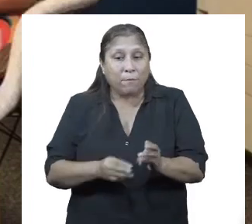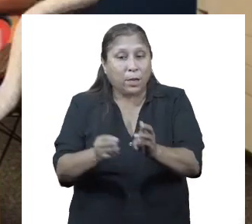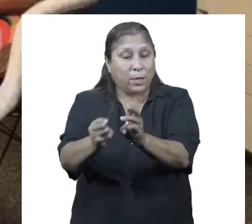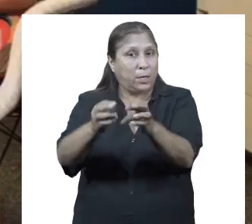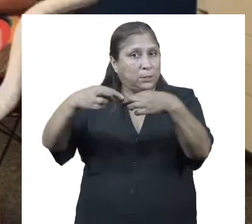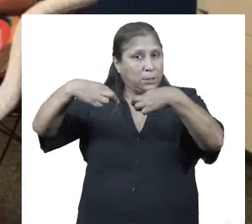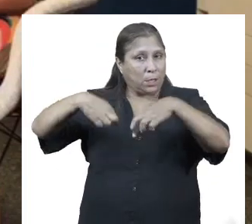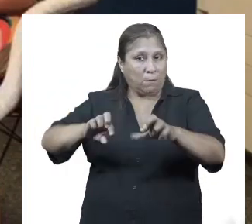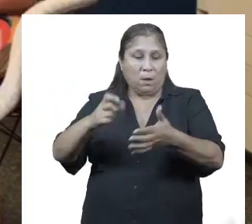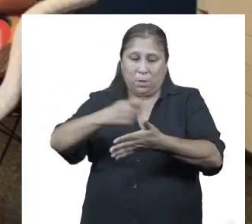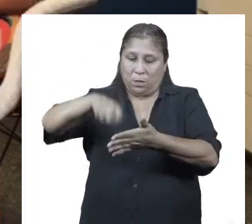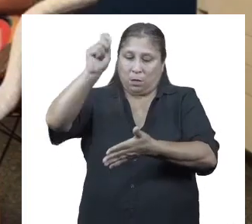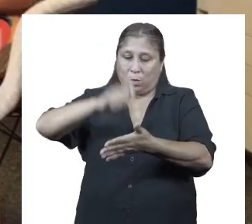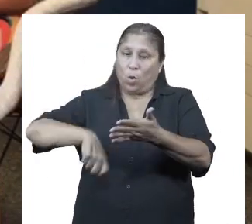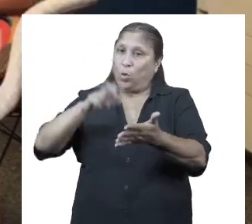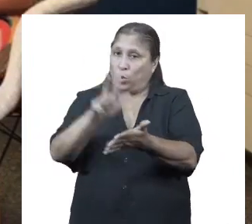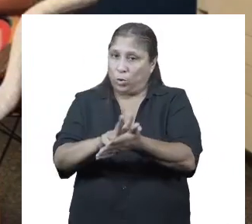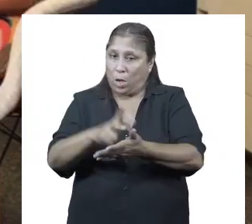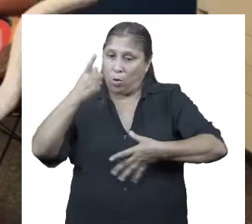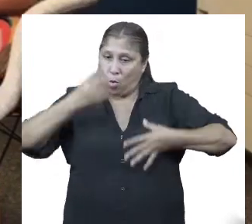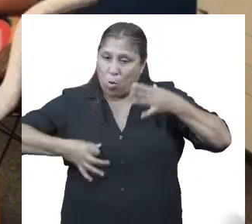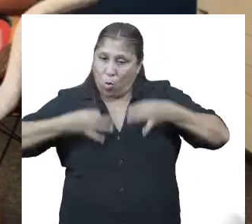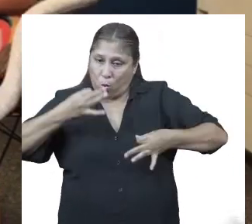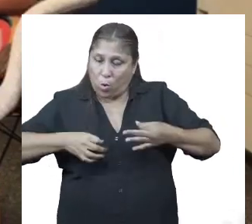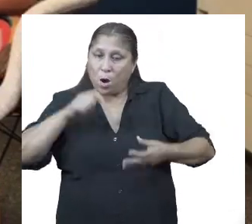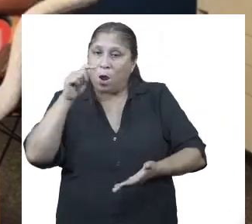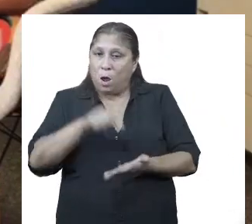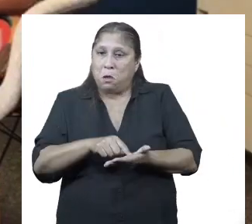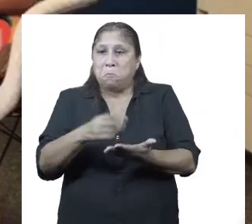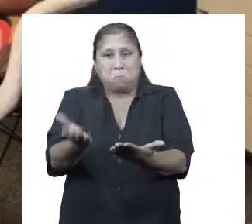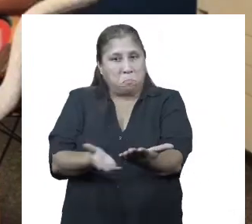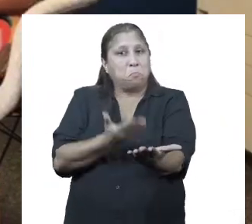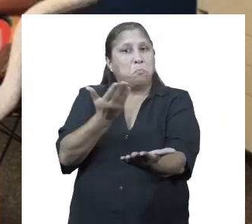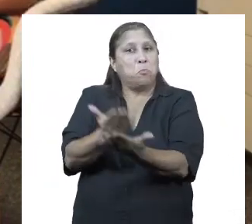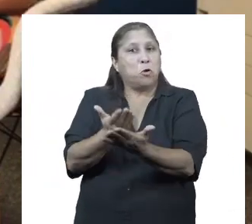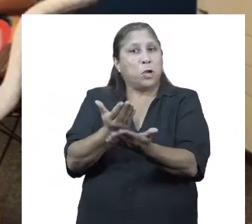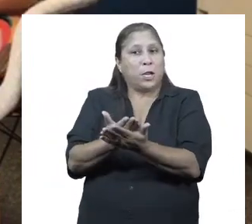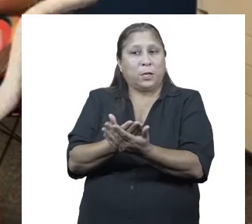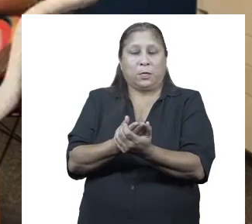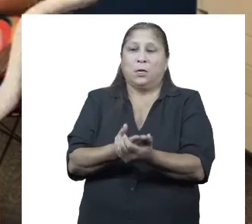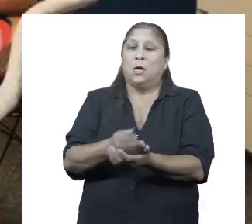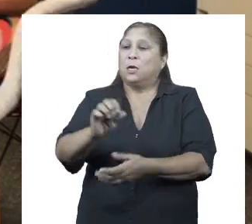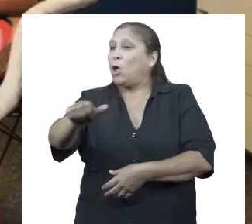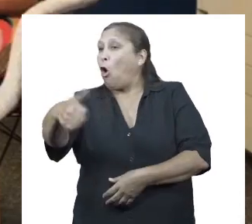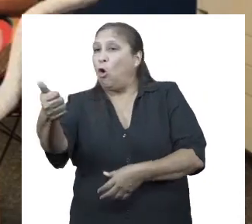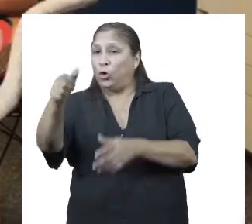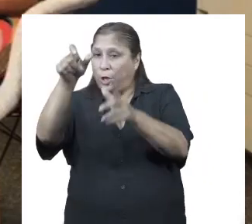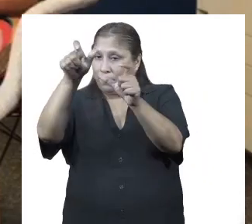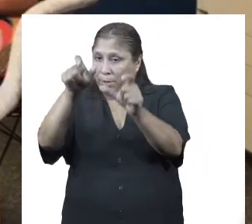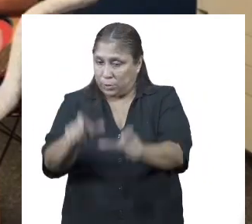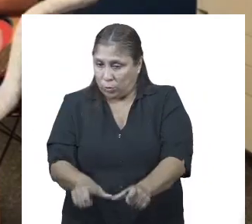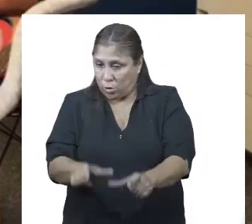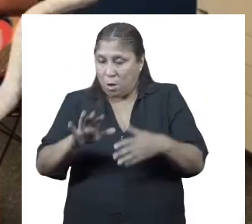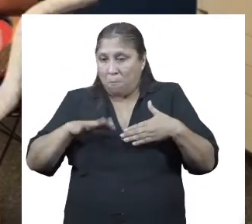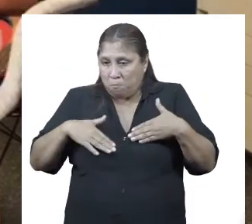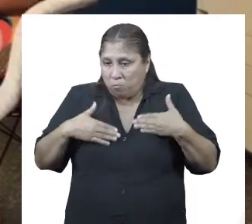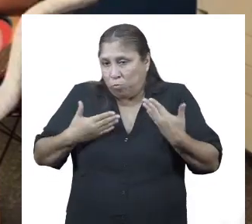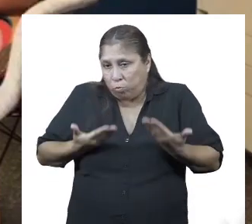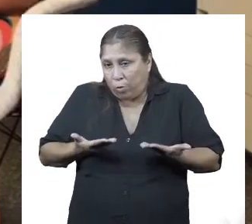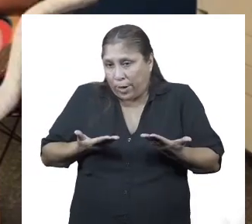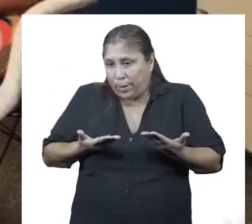te permiten vía notarial o vía judicial establecer que determinada persona